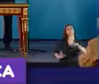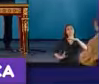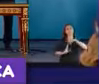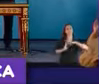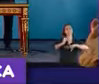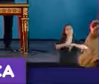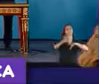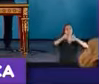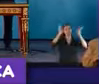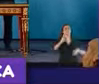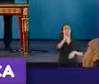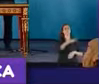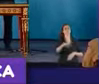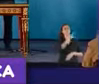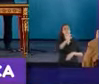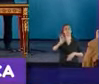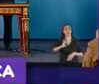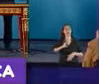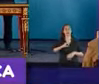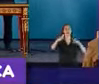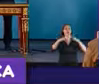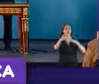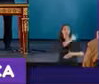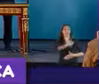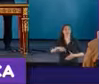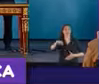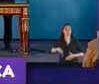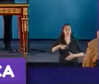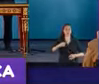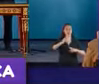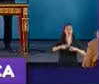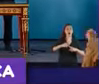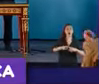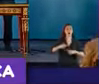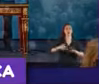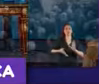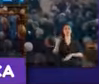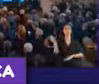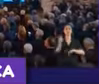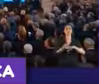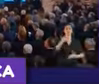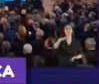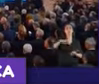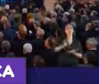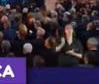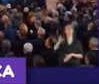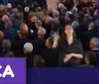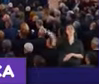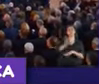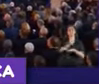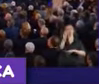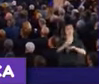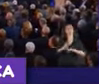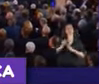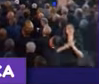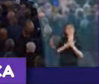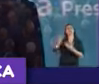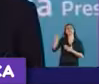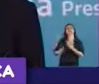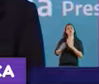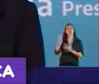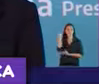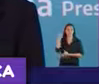se disciplina el dólar, toda esa volatilidad, también dejan de tener sentido y lógica las